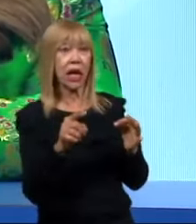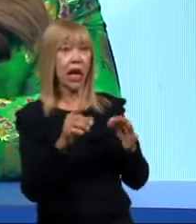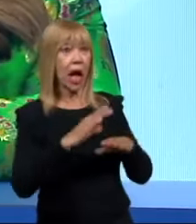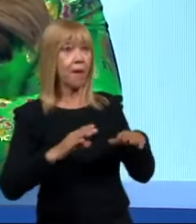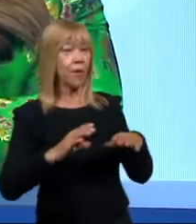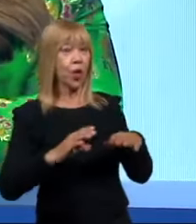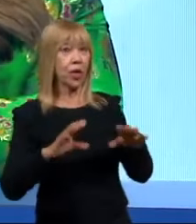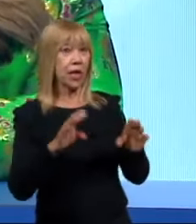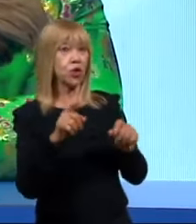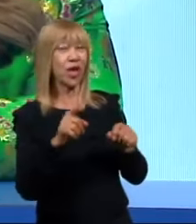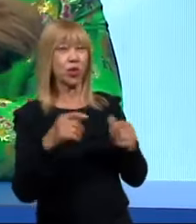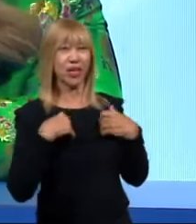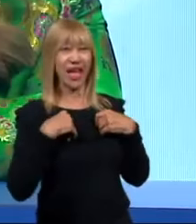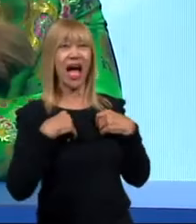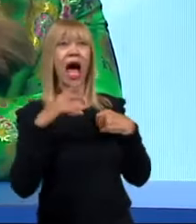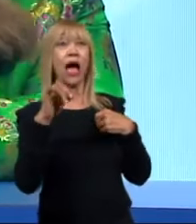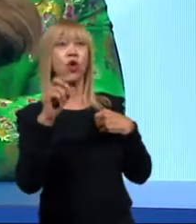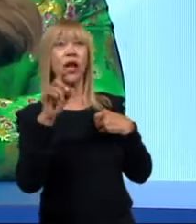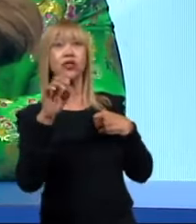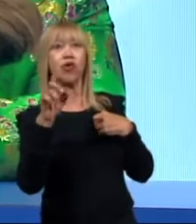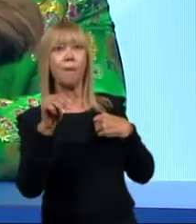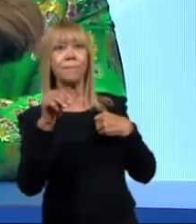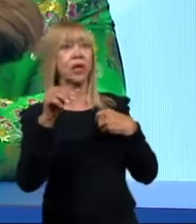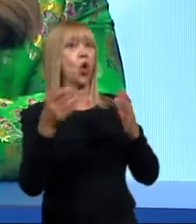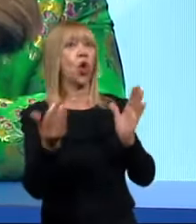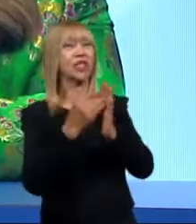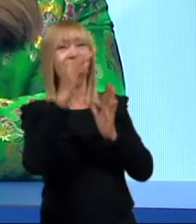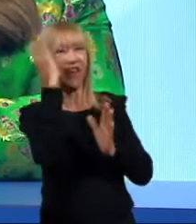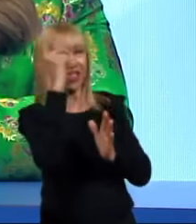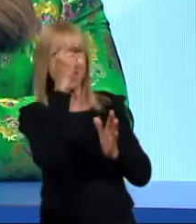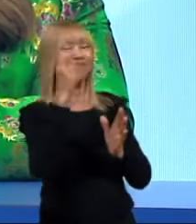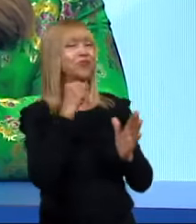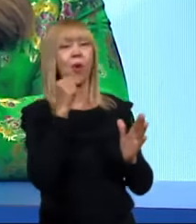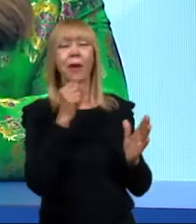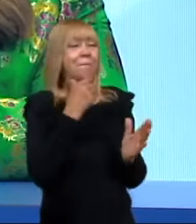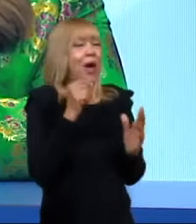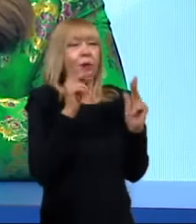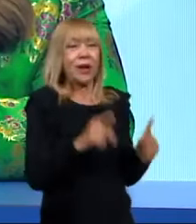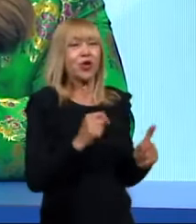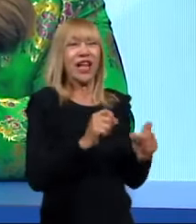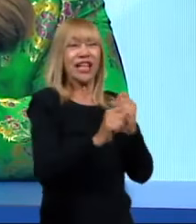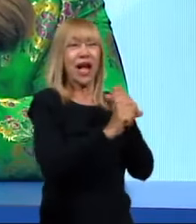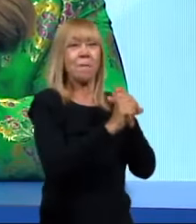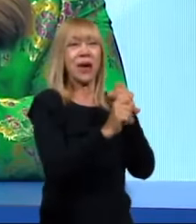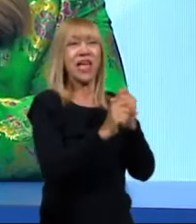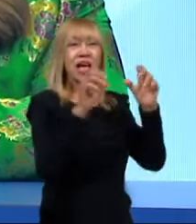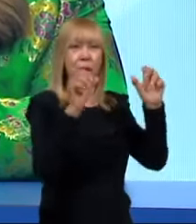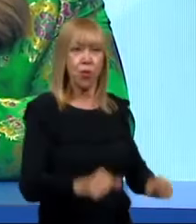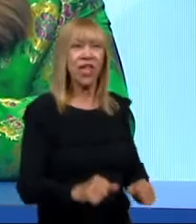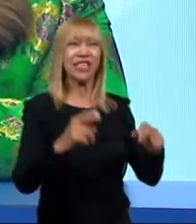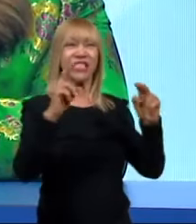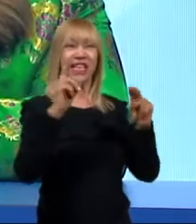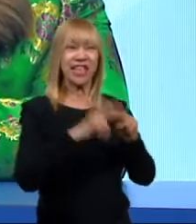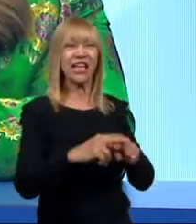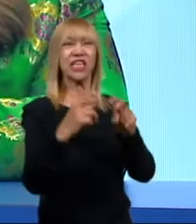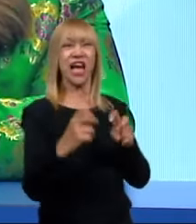acción que tú tengas al presidente Donald Trump nuevamente revalidando, no va a haber mejor persona en esta campaña que pueda sentarse a